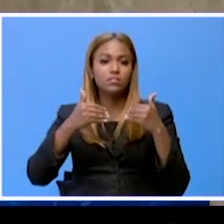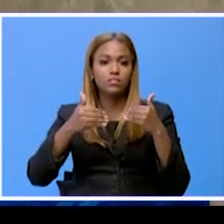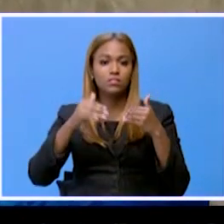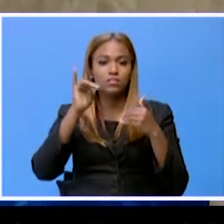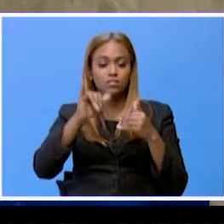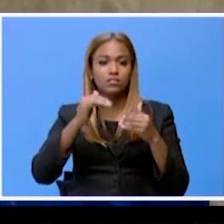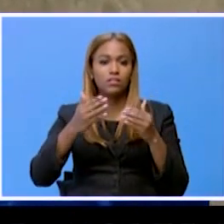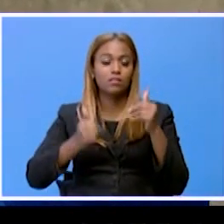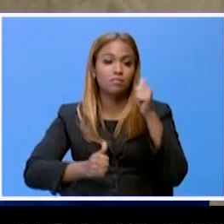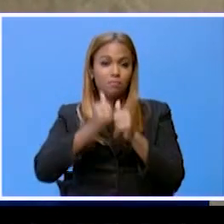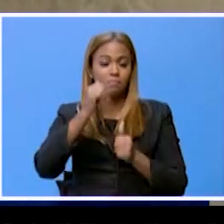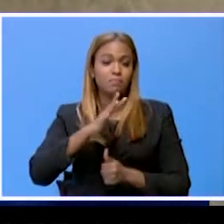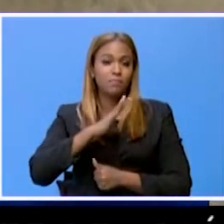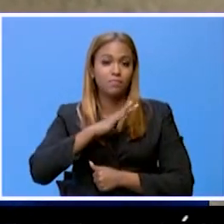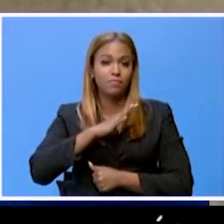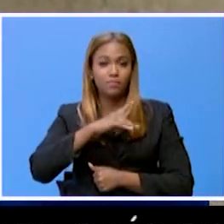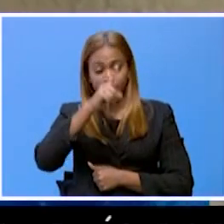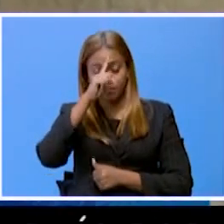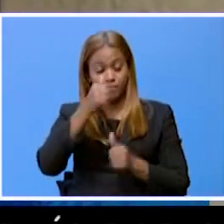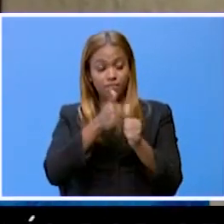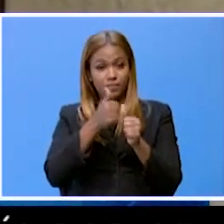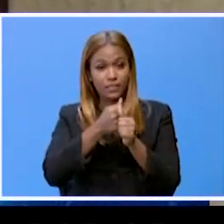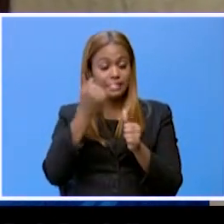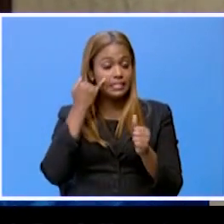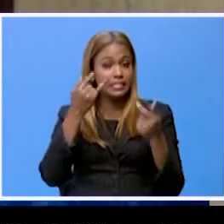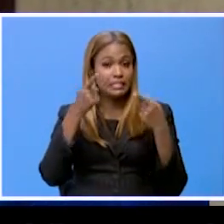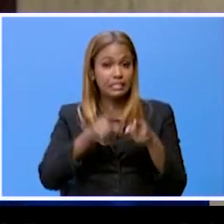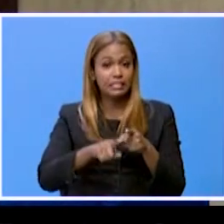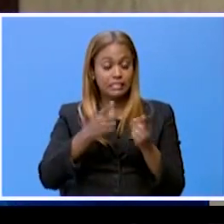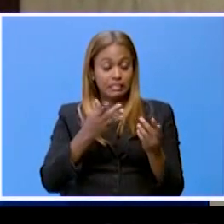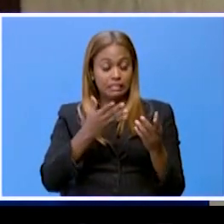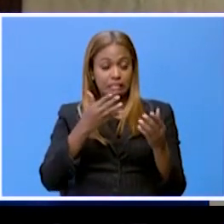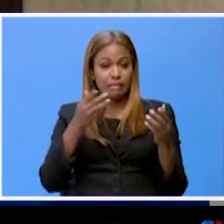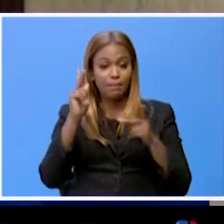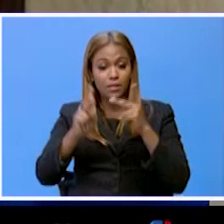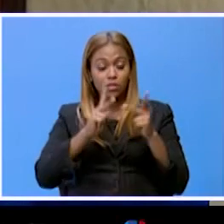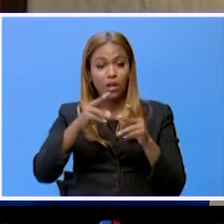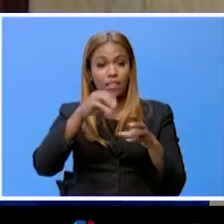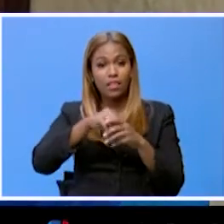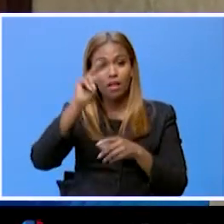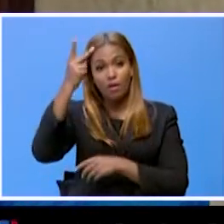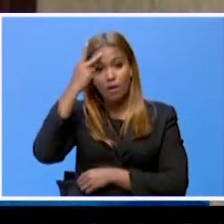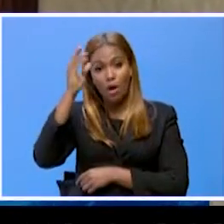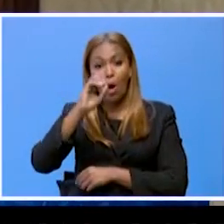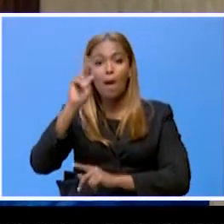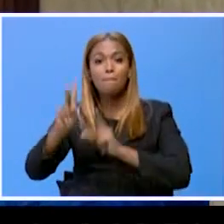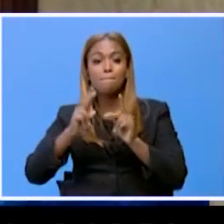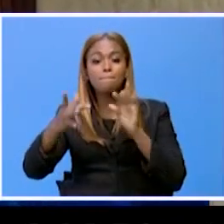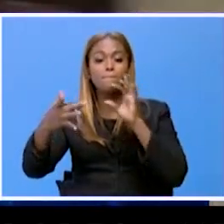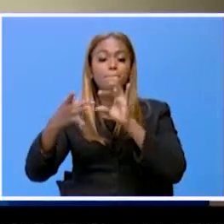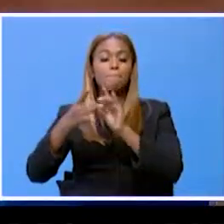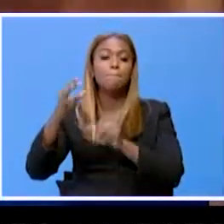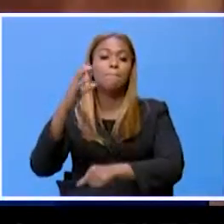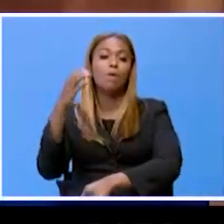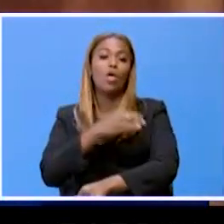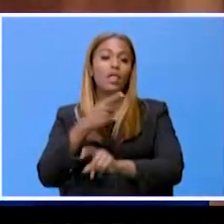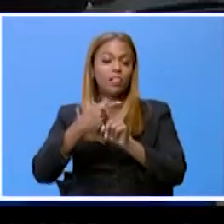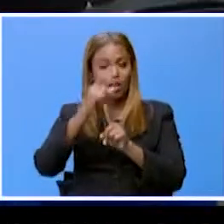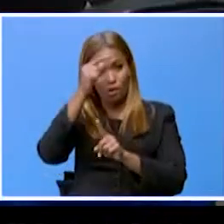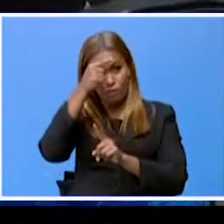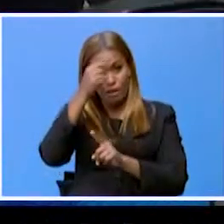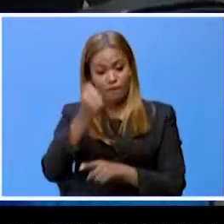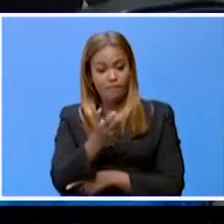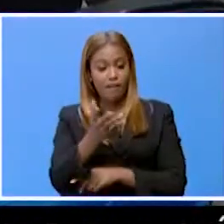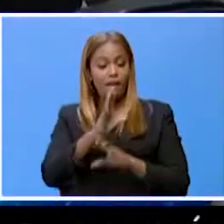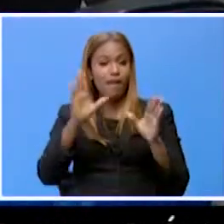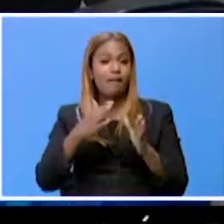manera satisfactoria, principalmente si se trataba de empleados públicos o personas con conexiones en el gobierno. Entre los